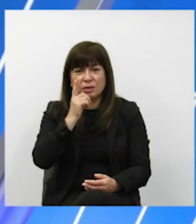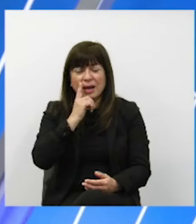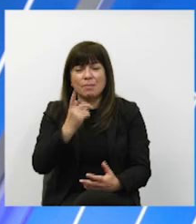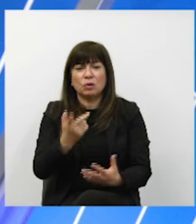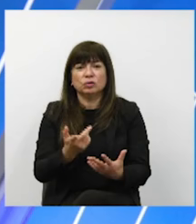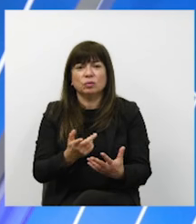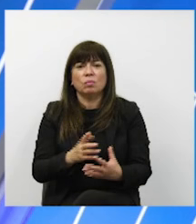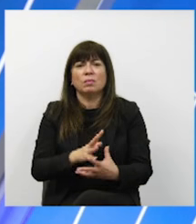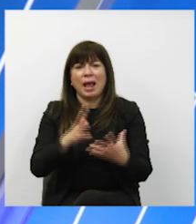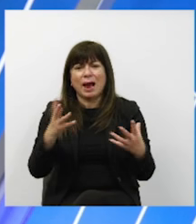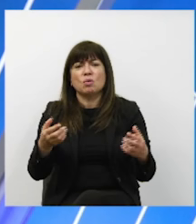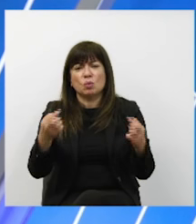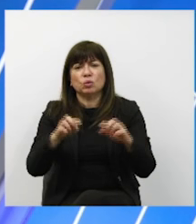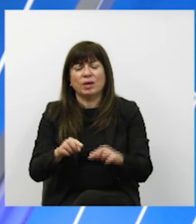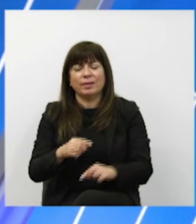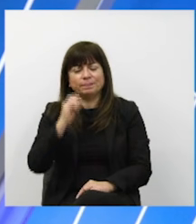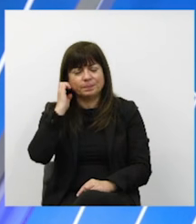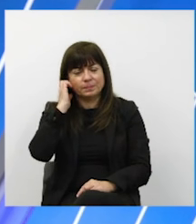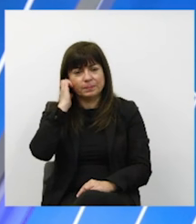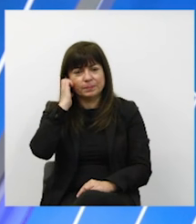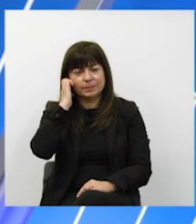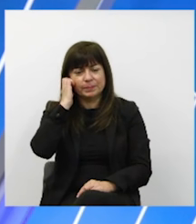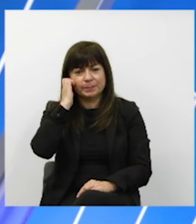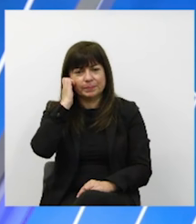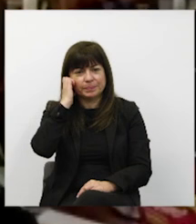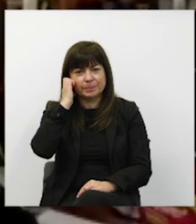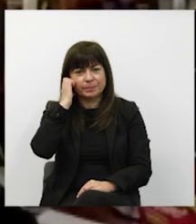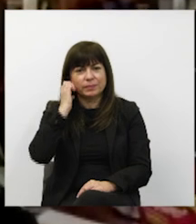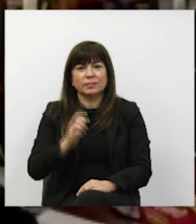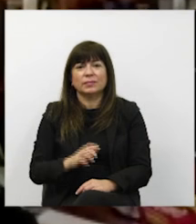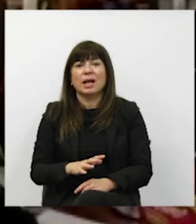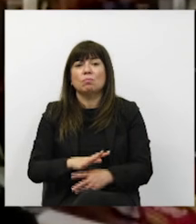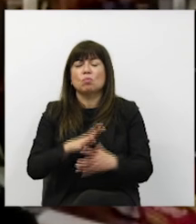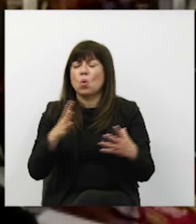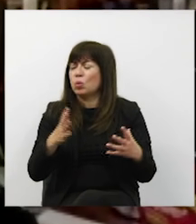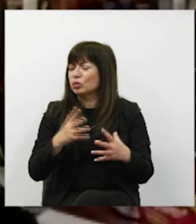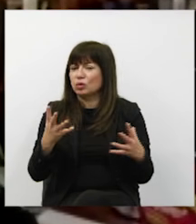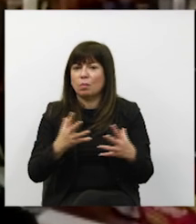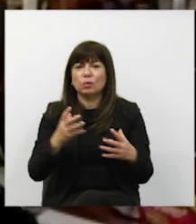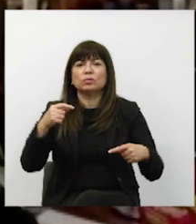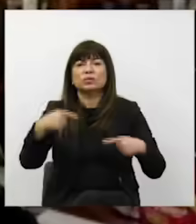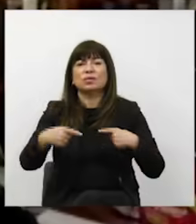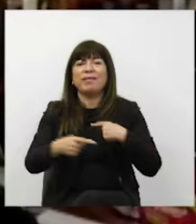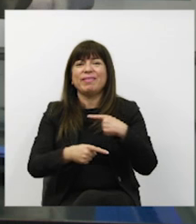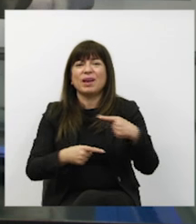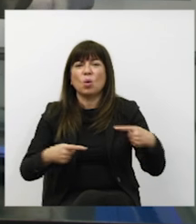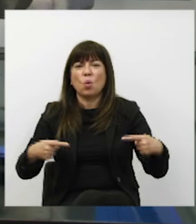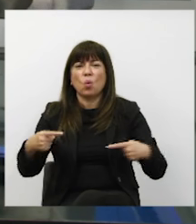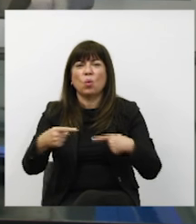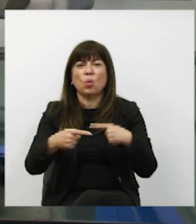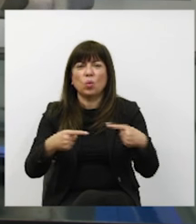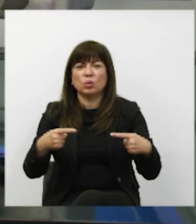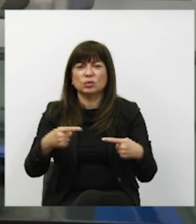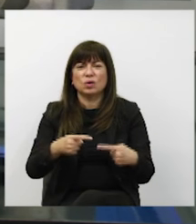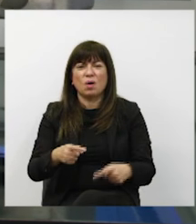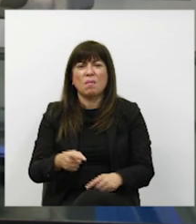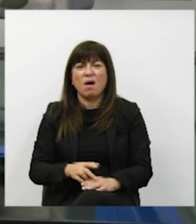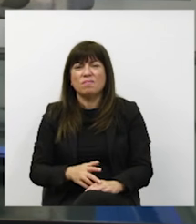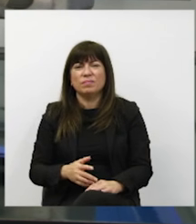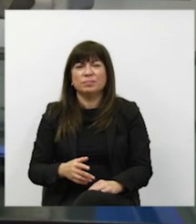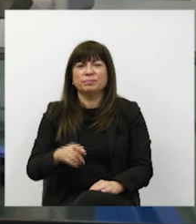oportunidad. Pero fíjate que... Y eso lo digo porque hay tanto discurso de, por así decirlo, reprochar nuestra condición